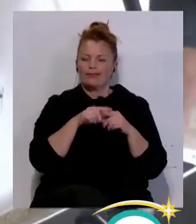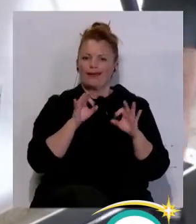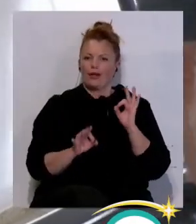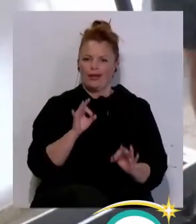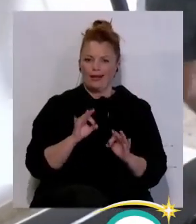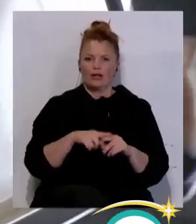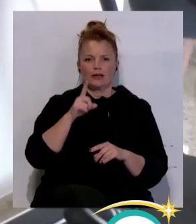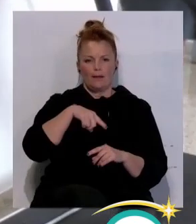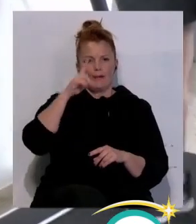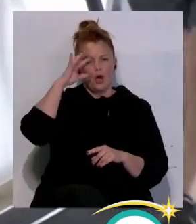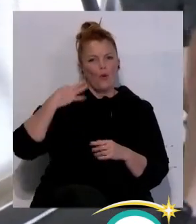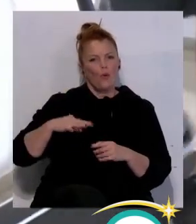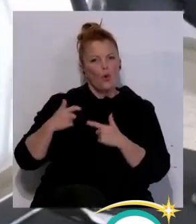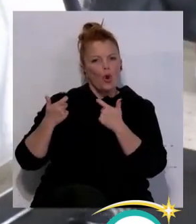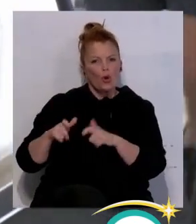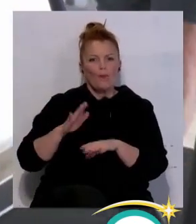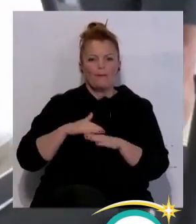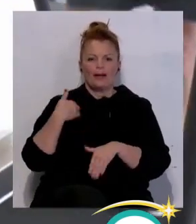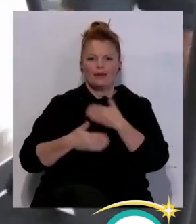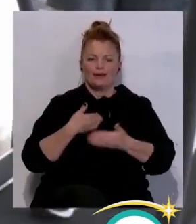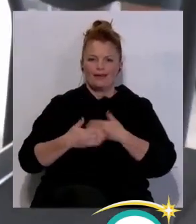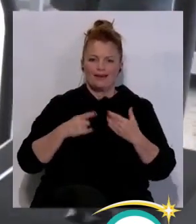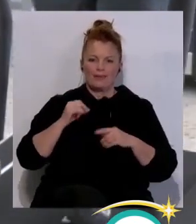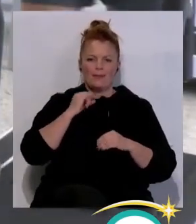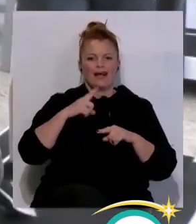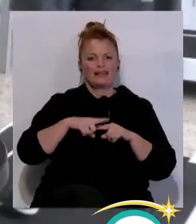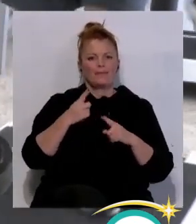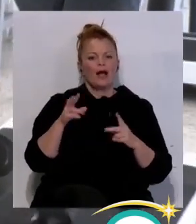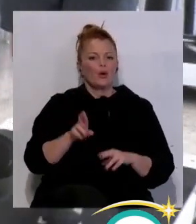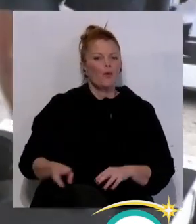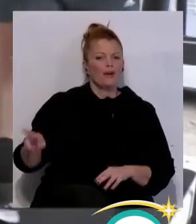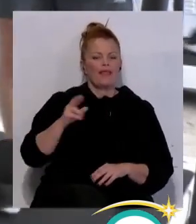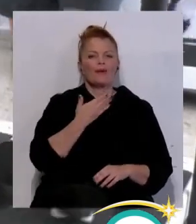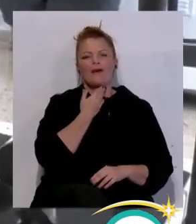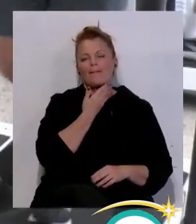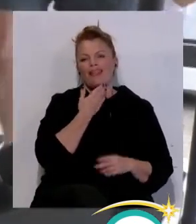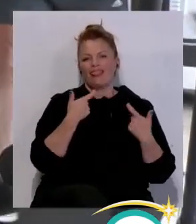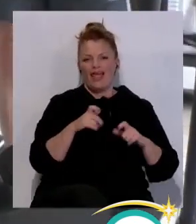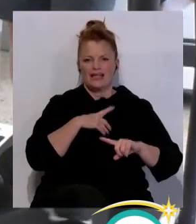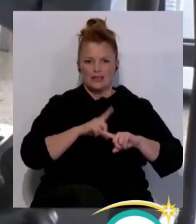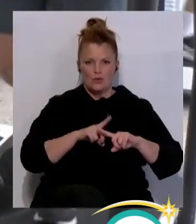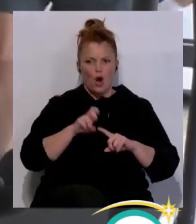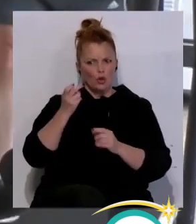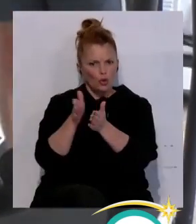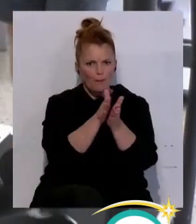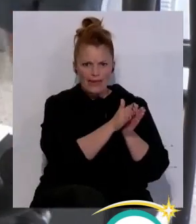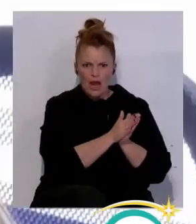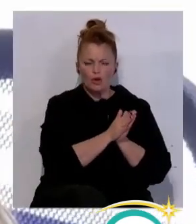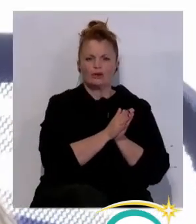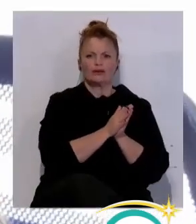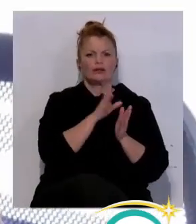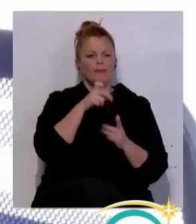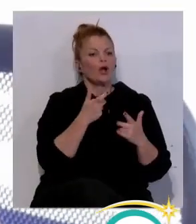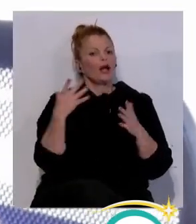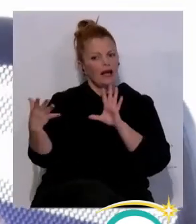además de urólogos para la recuperación de las disfunciones sexuales. Y después tenemos el apoyo también de otros compañeros, indirectamente relacionados